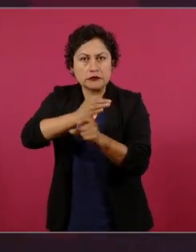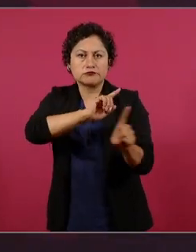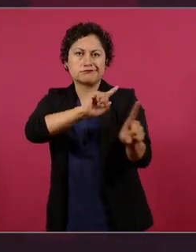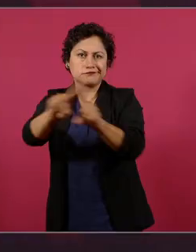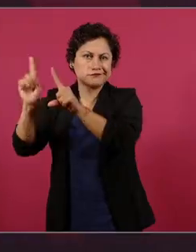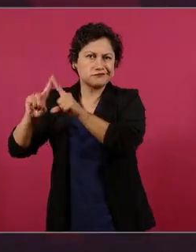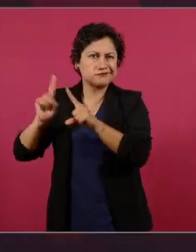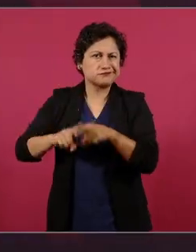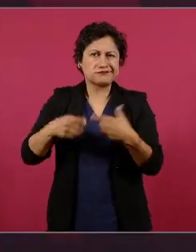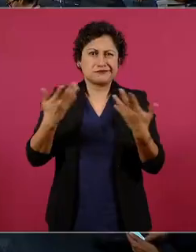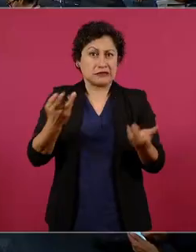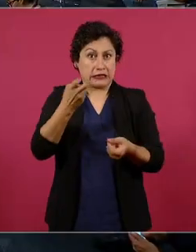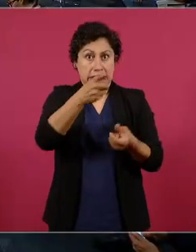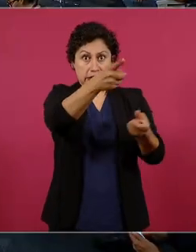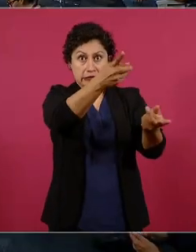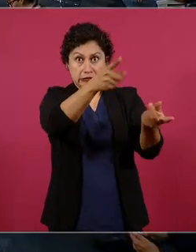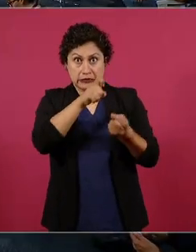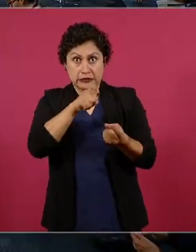millones de estudiantes.